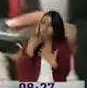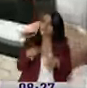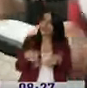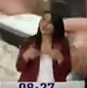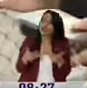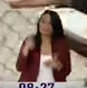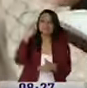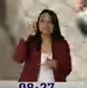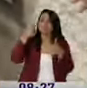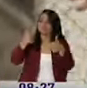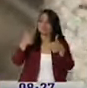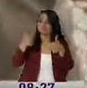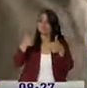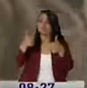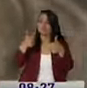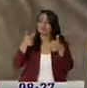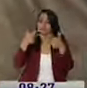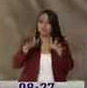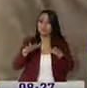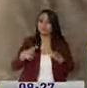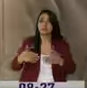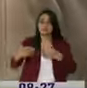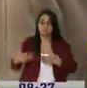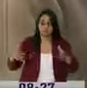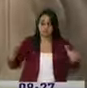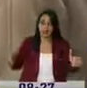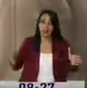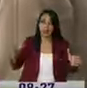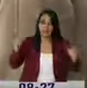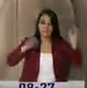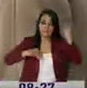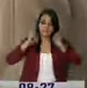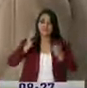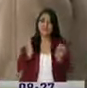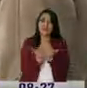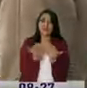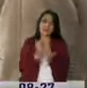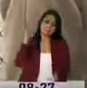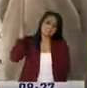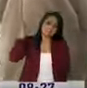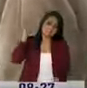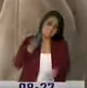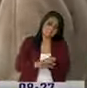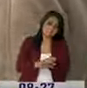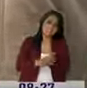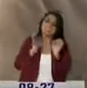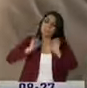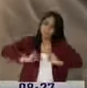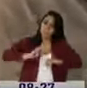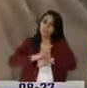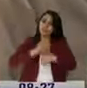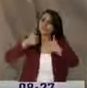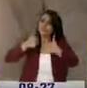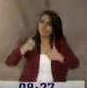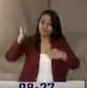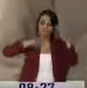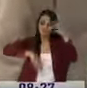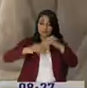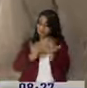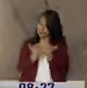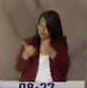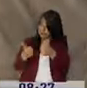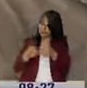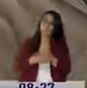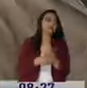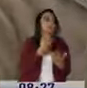les parece a ustedes que se vaya a poner esta caja compactadora aquí dentro del mercado para que ustedes puedan utilizar y poner ahí sus residuos.